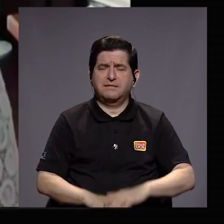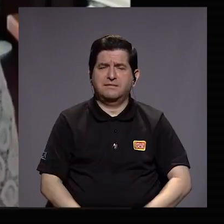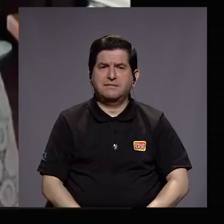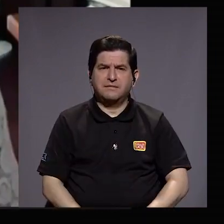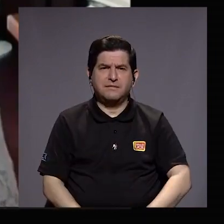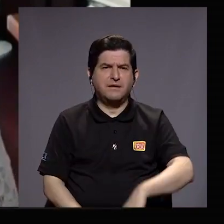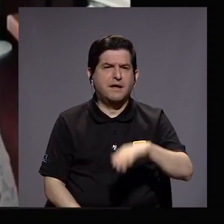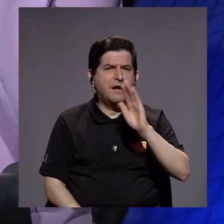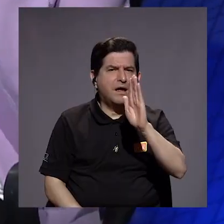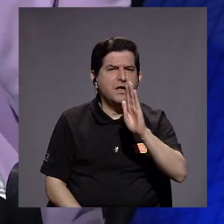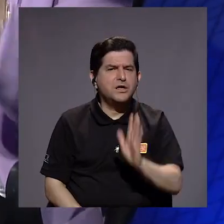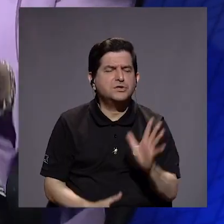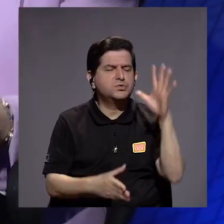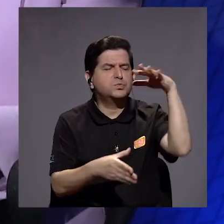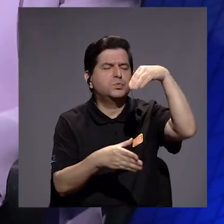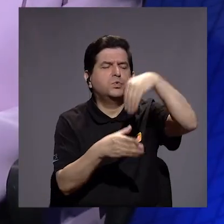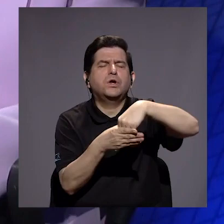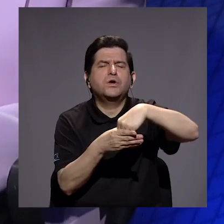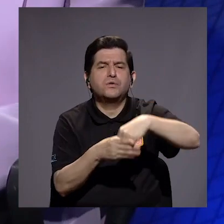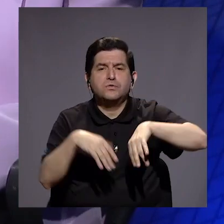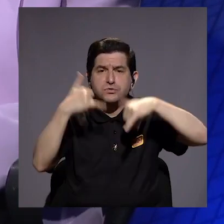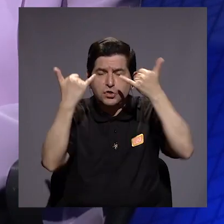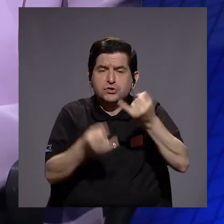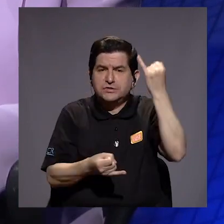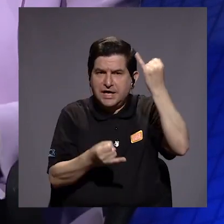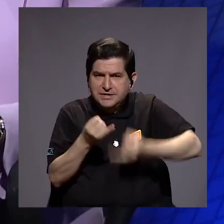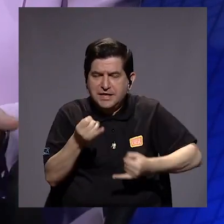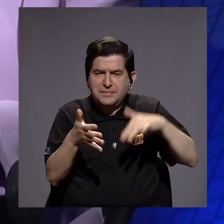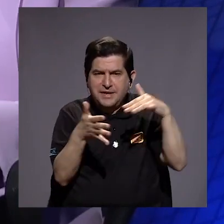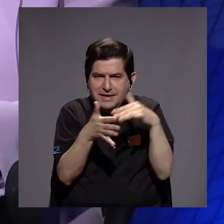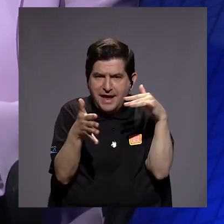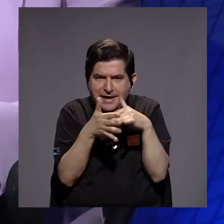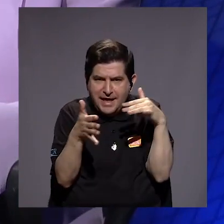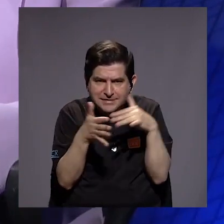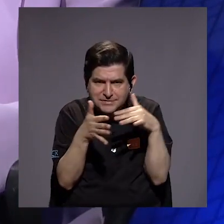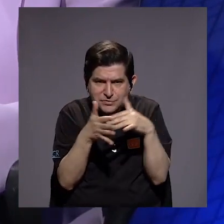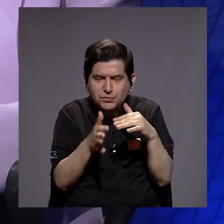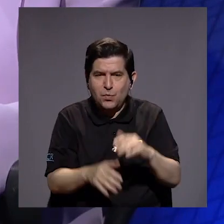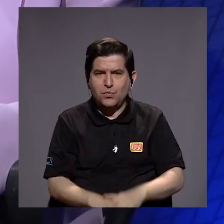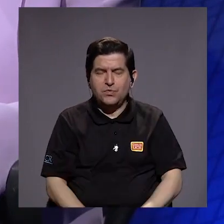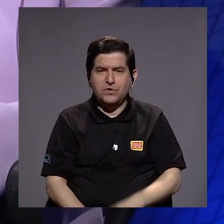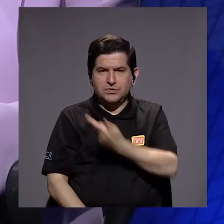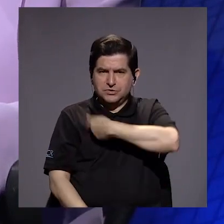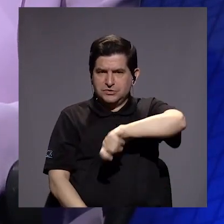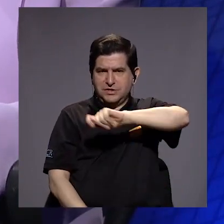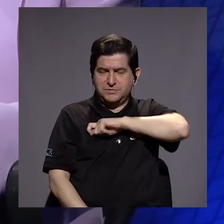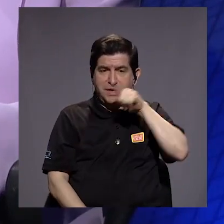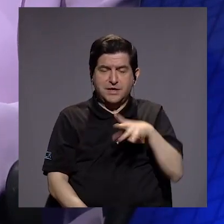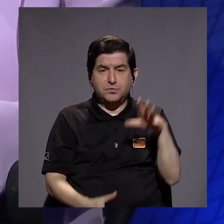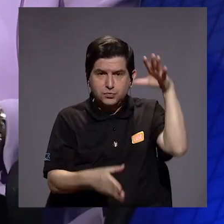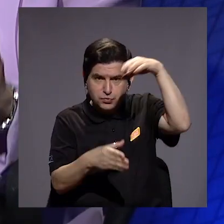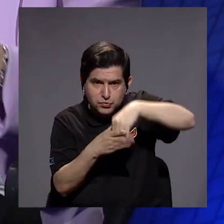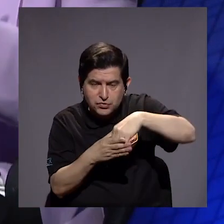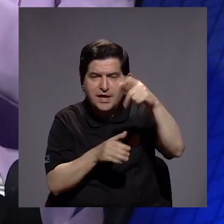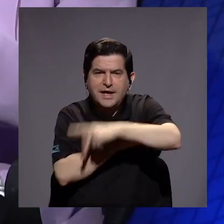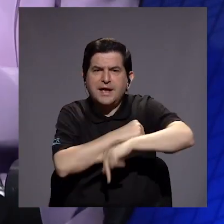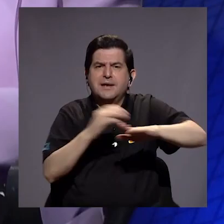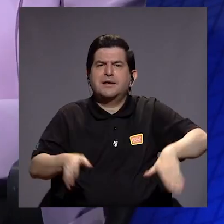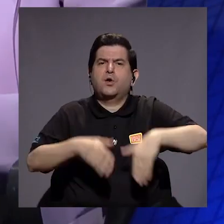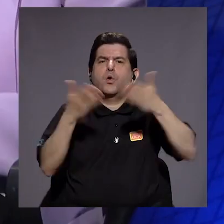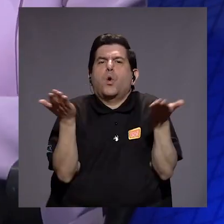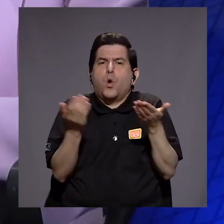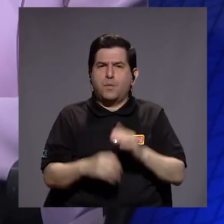época tranquila. ¿Y cómo fue su incorporación una vez que concluye sus estudios en España,